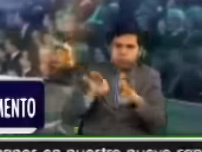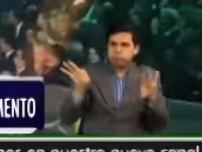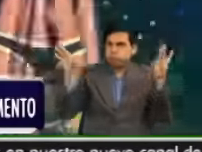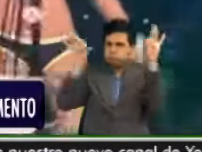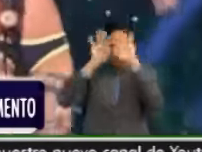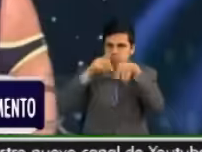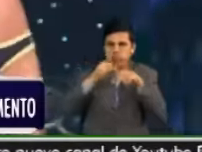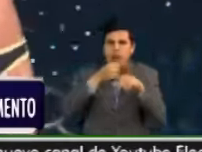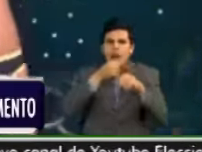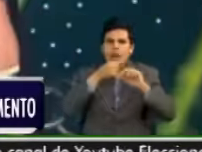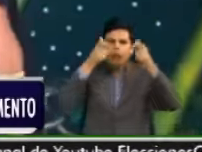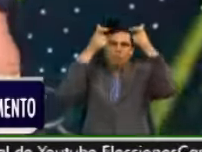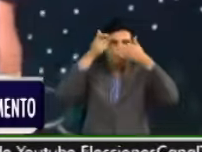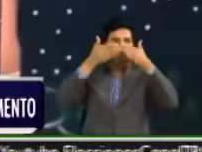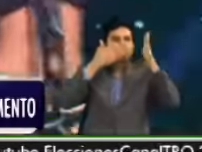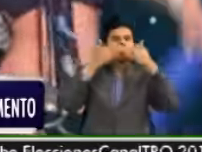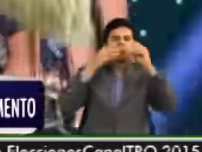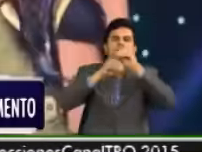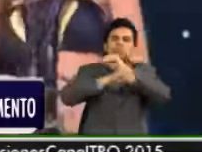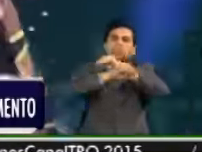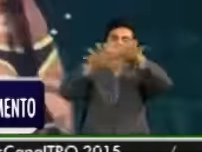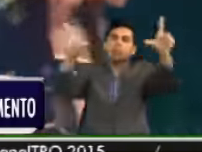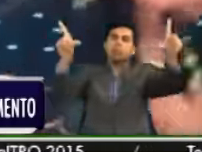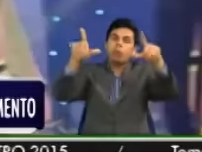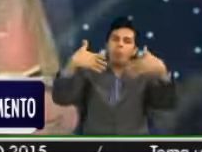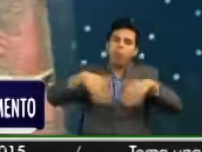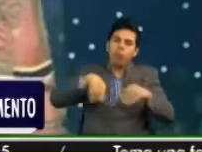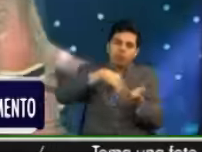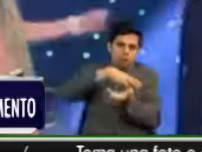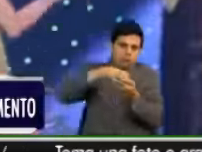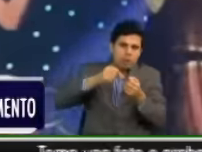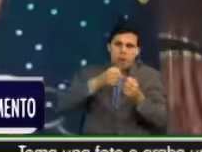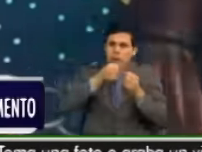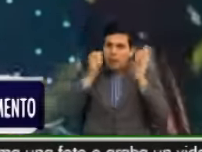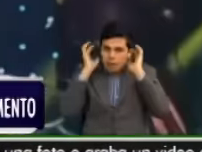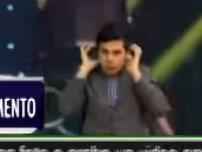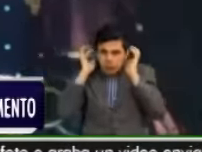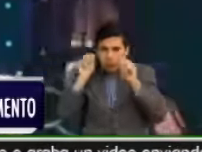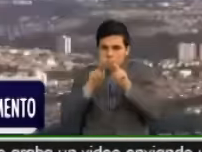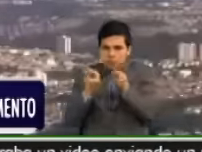tiene el Concurso Nacional de Belleza en televisión, radio y digital es